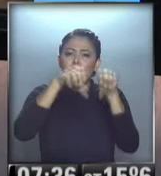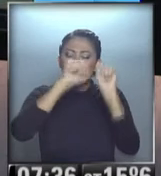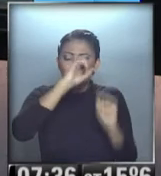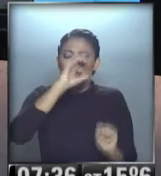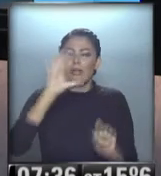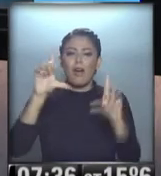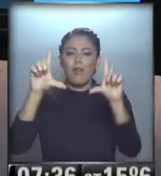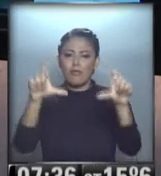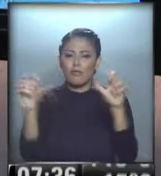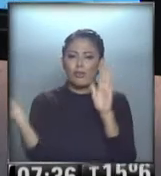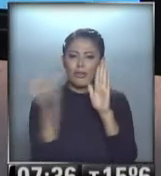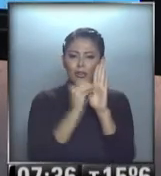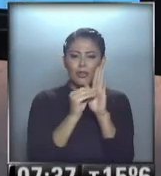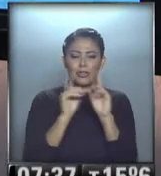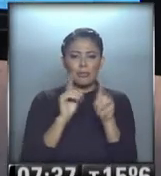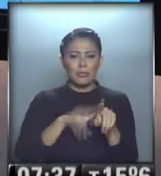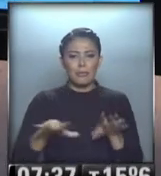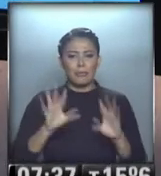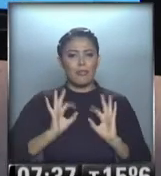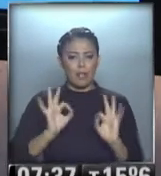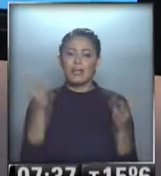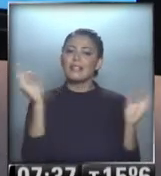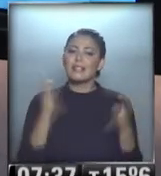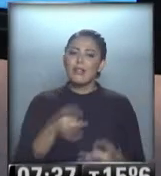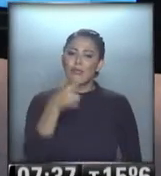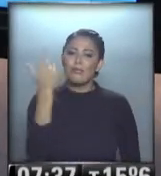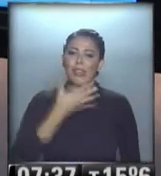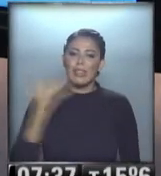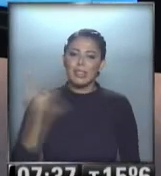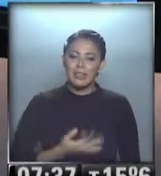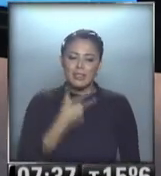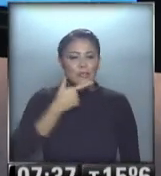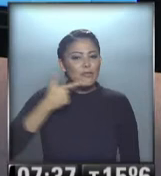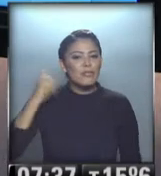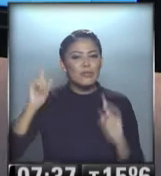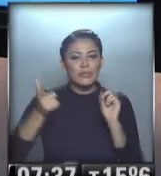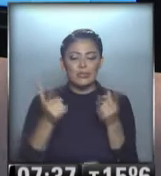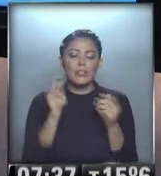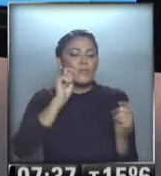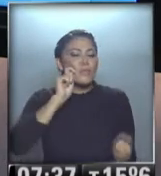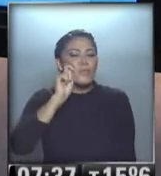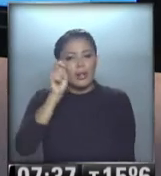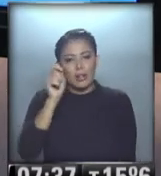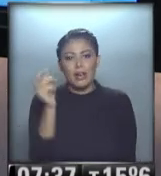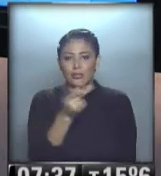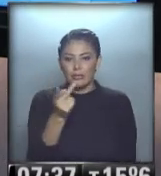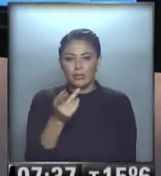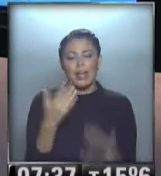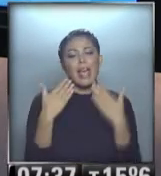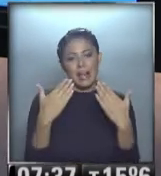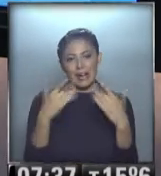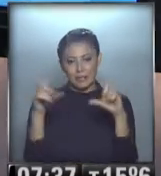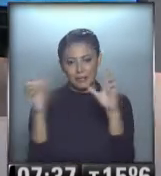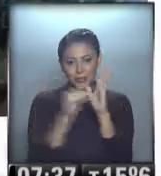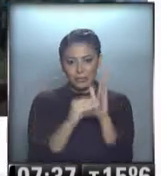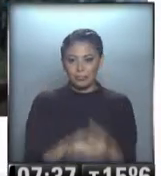tan bonitas de tus vacaciones. Seguro las has disfrutado muchísimo junto a los tuyos. Un beso muy grande para los dos y muchísimas gracias por tu